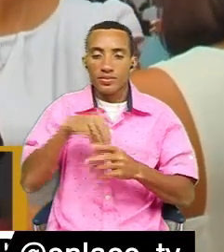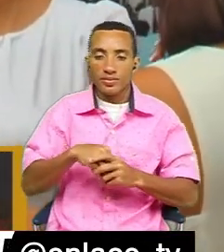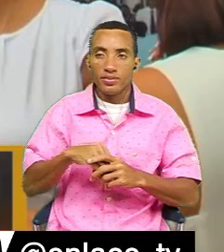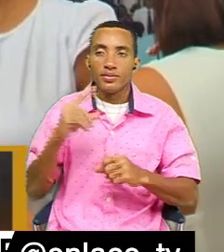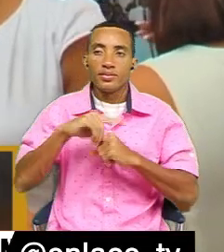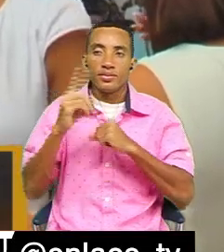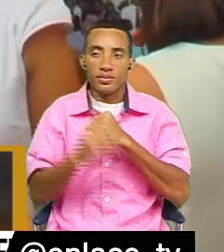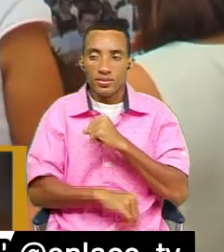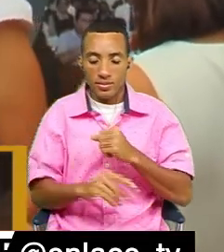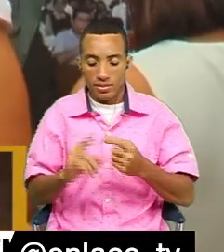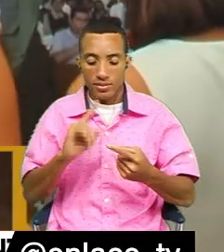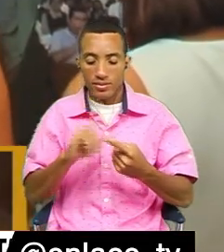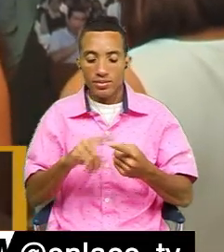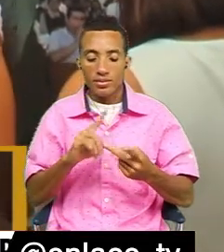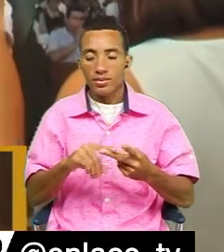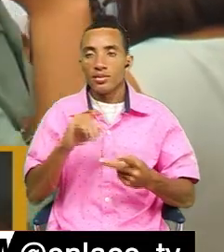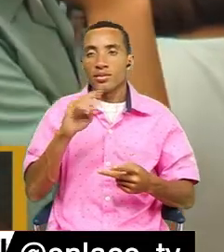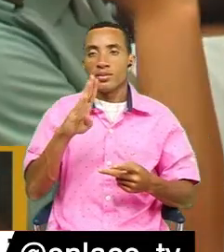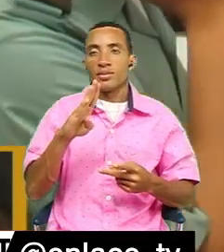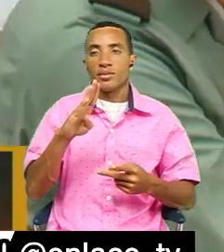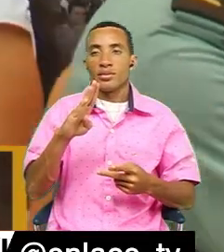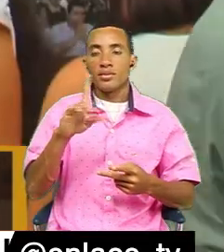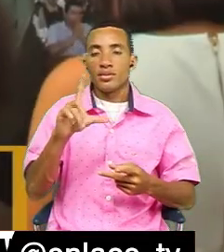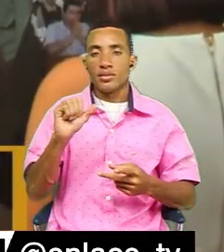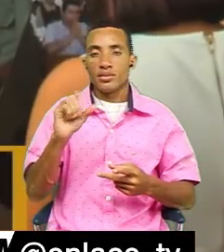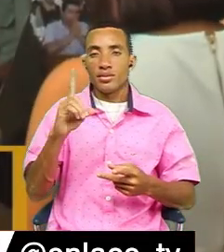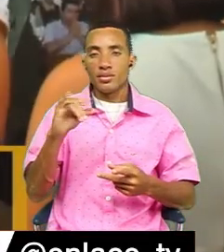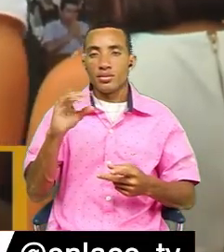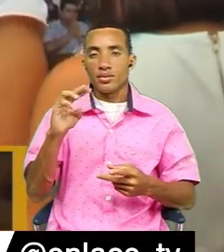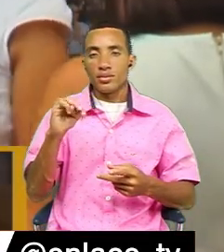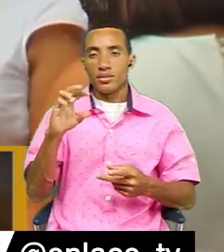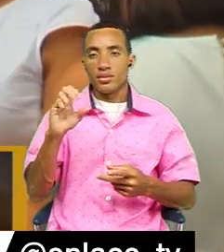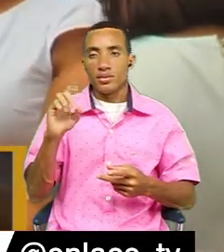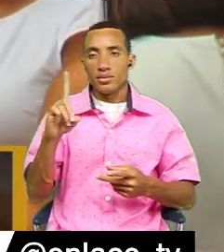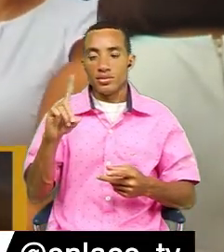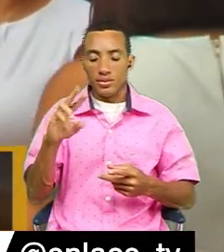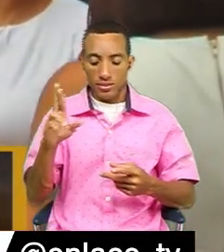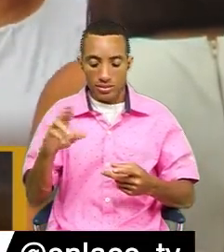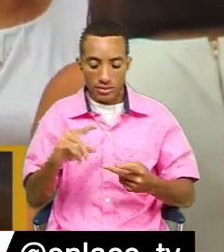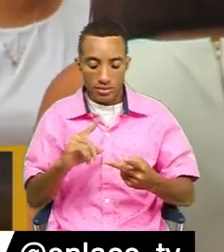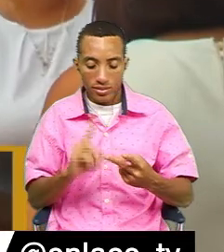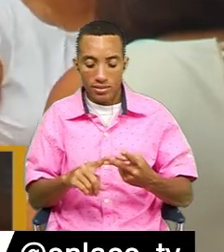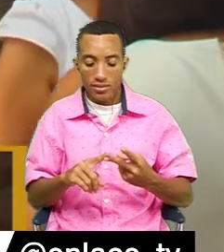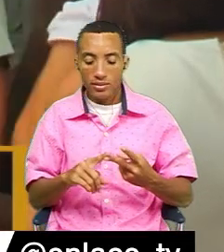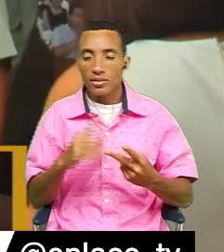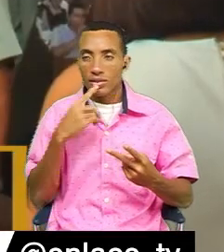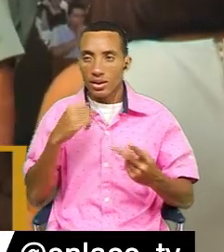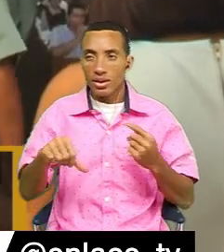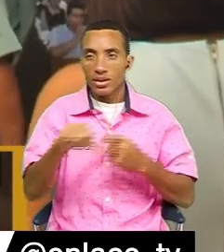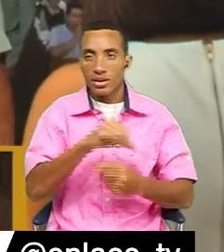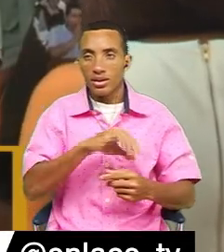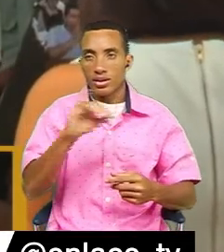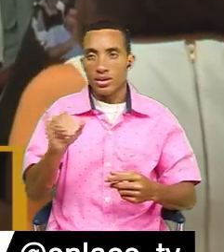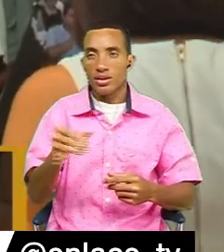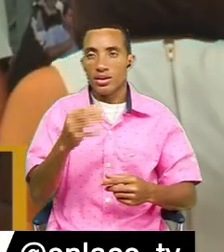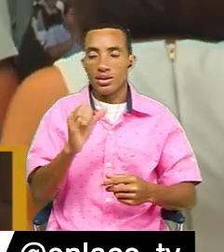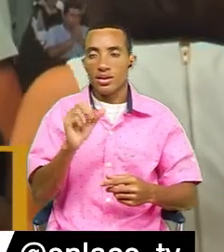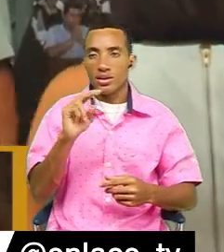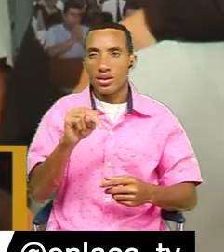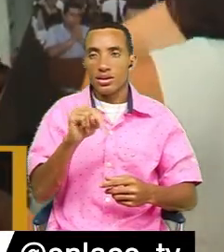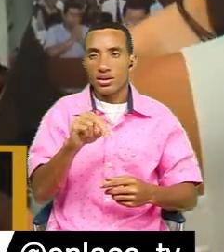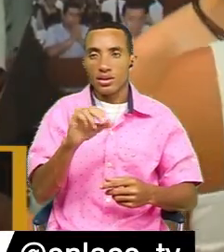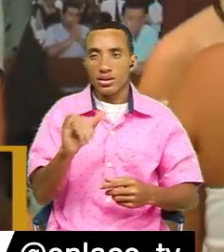Ejea, que venía en esa posición, pasa a ocupar el cargo que tenía Jenny Suárez, que es asesora de despacho, que